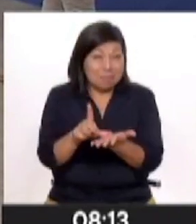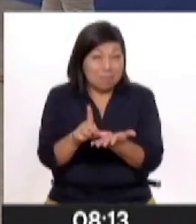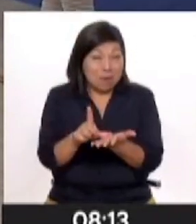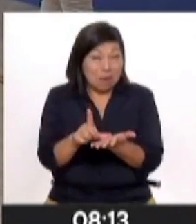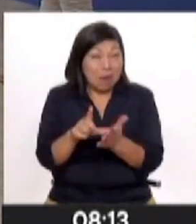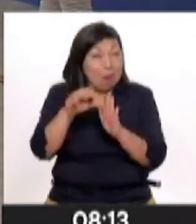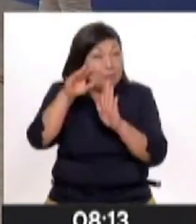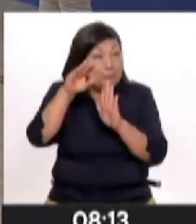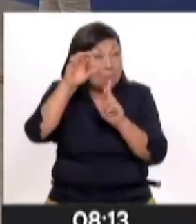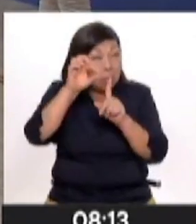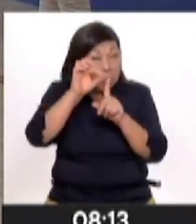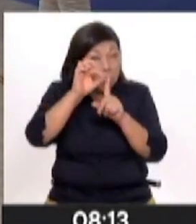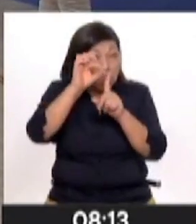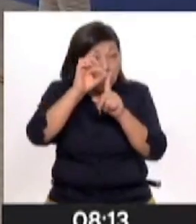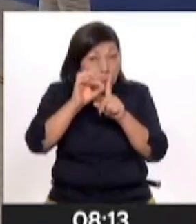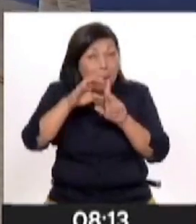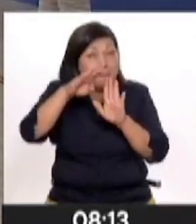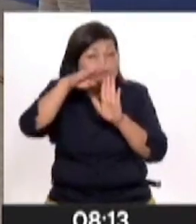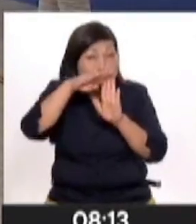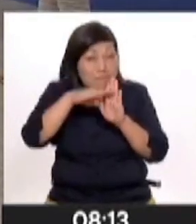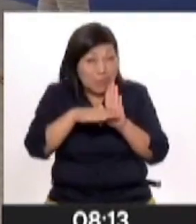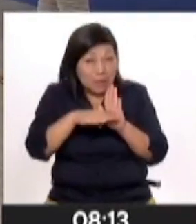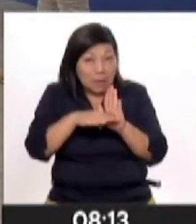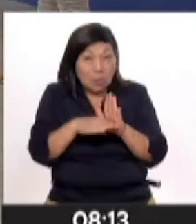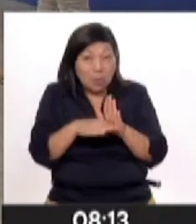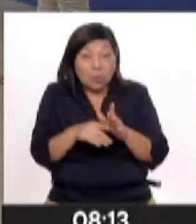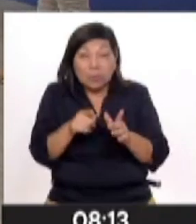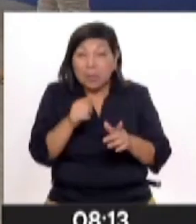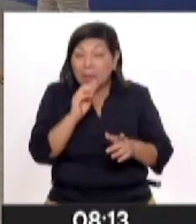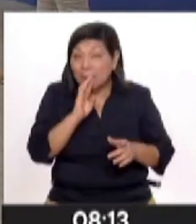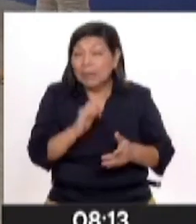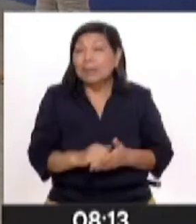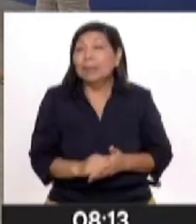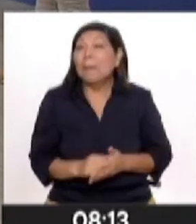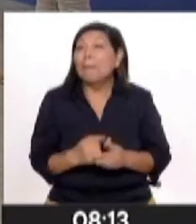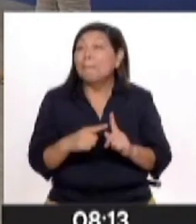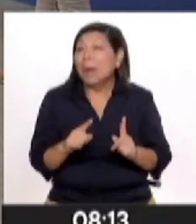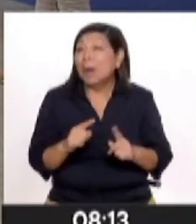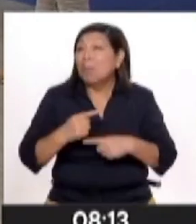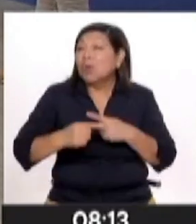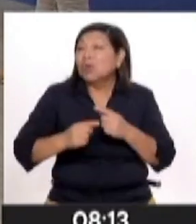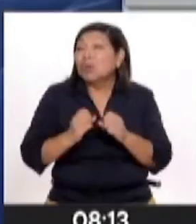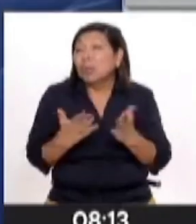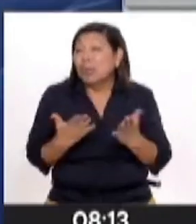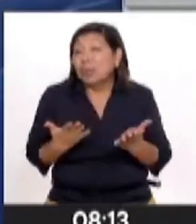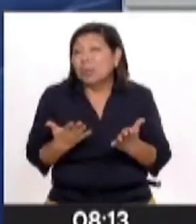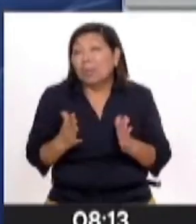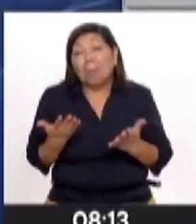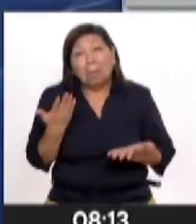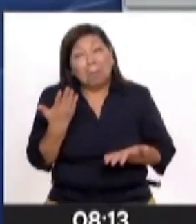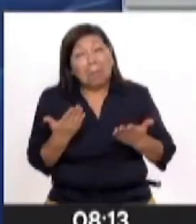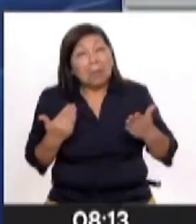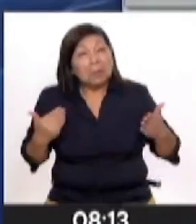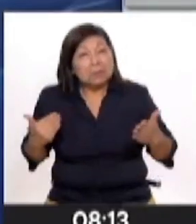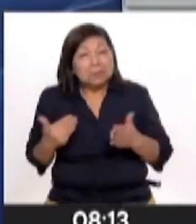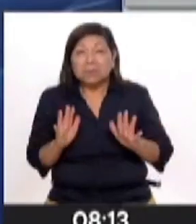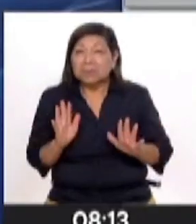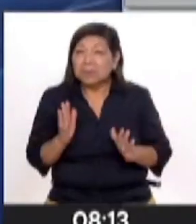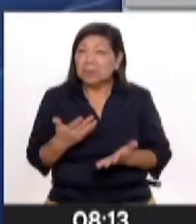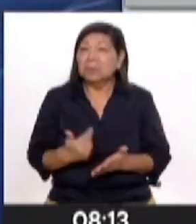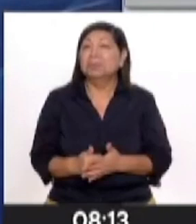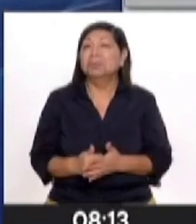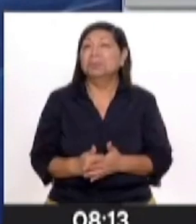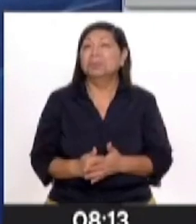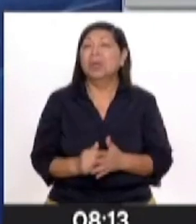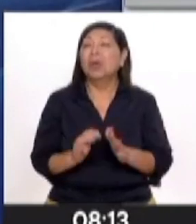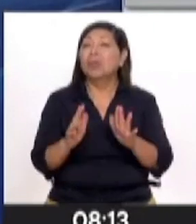descender esta temperatura, este nivel que usted menciona o...? Para los próximos días estamos esperando valores cercanos a eso, valores que estén